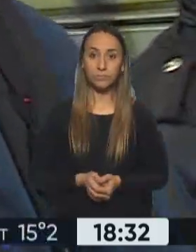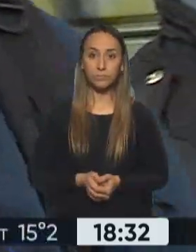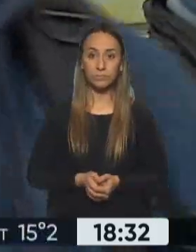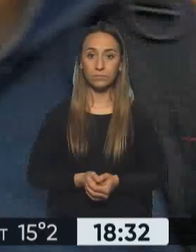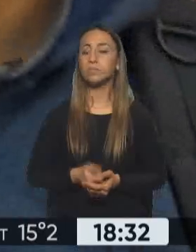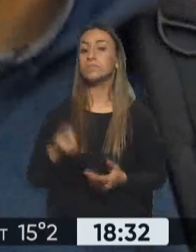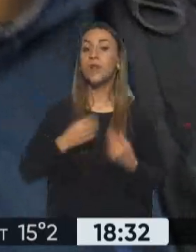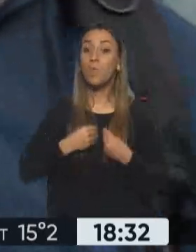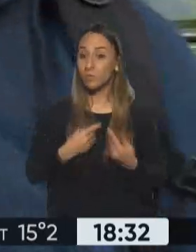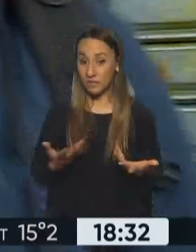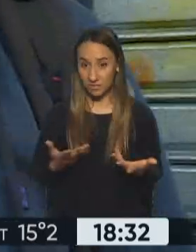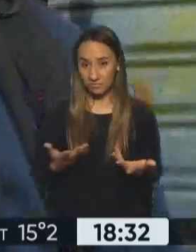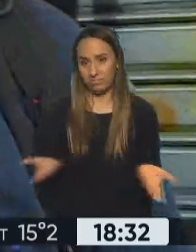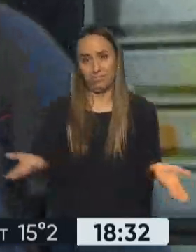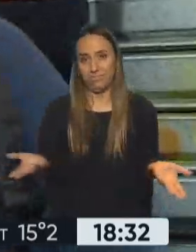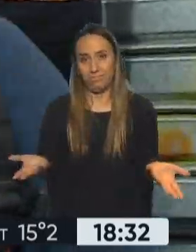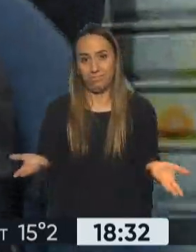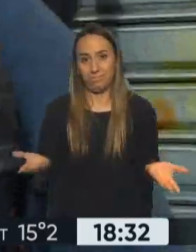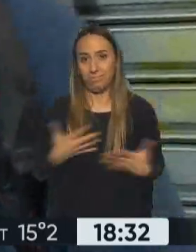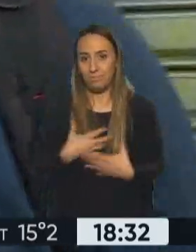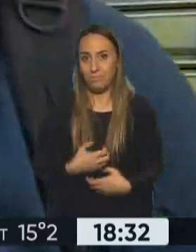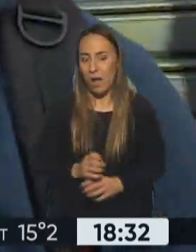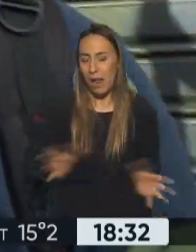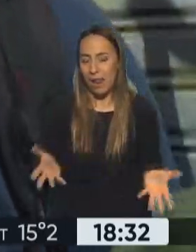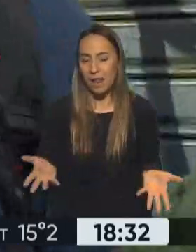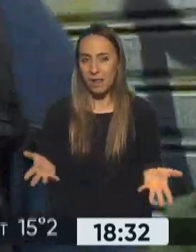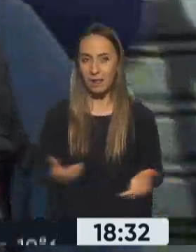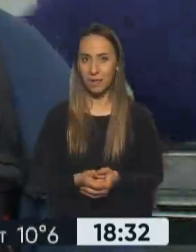¿Cómo te sentís? Nada, mal.